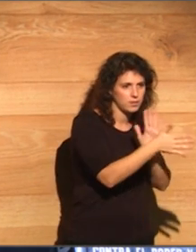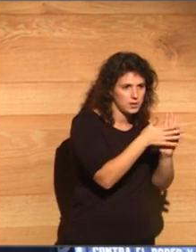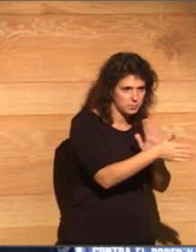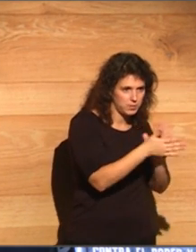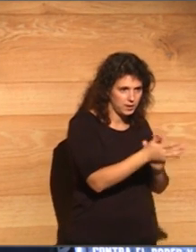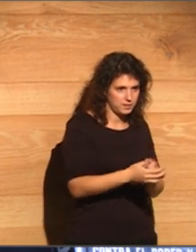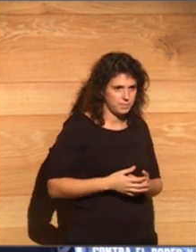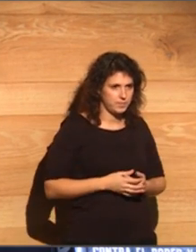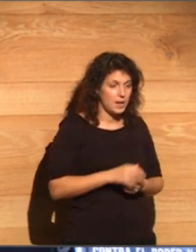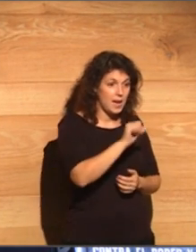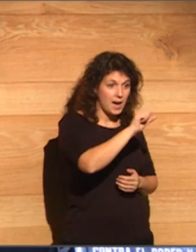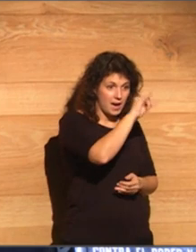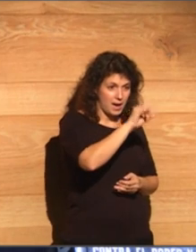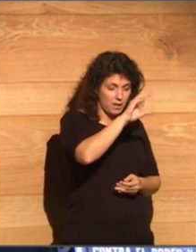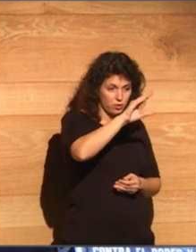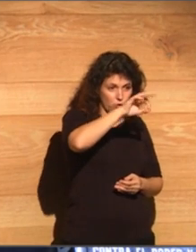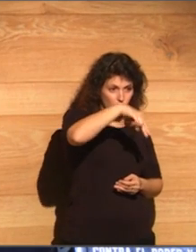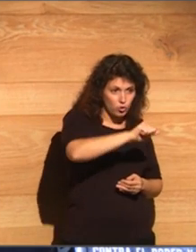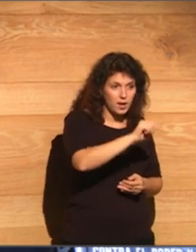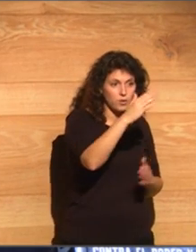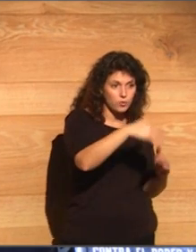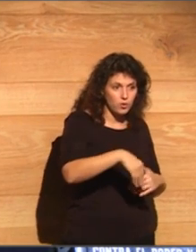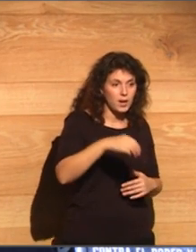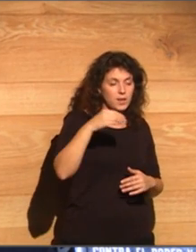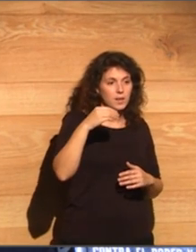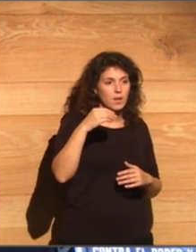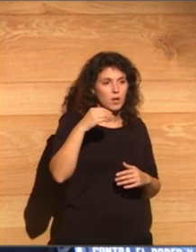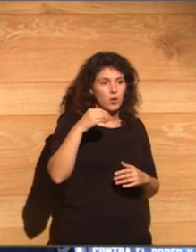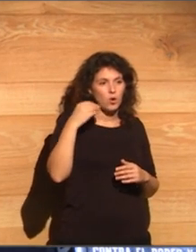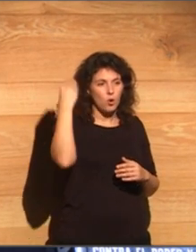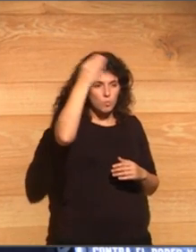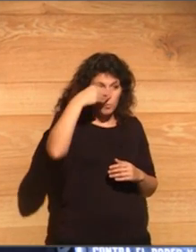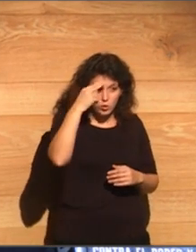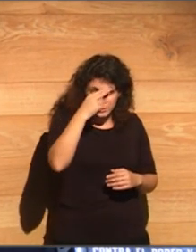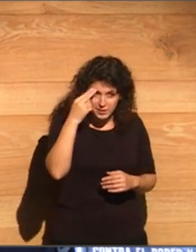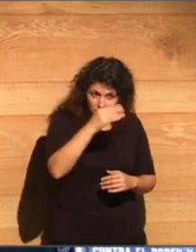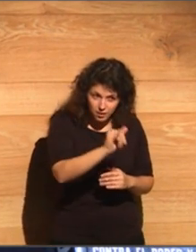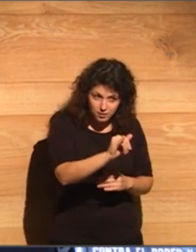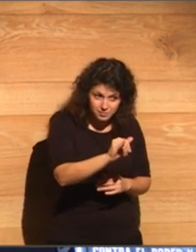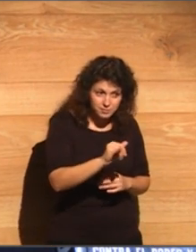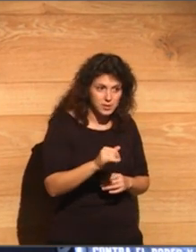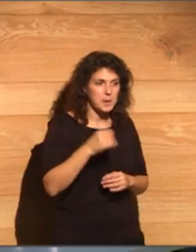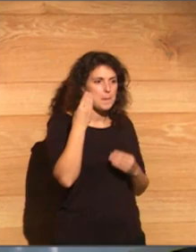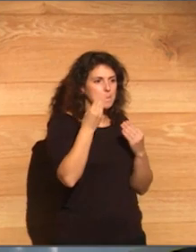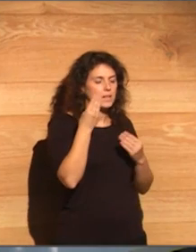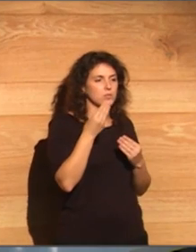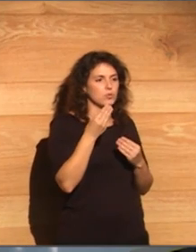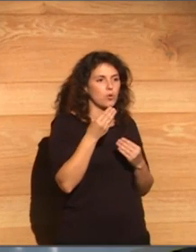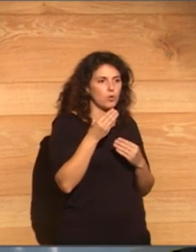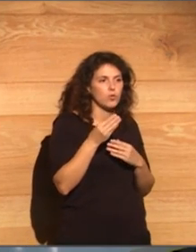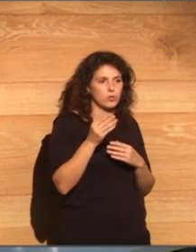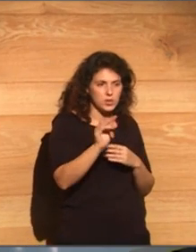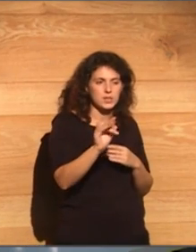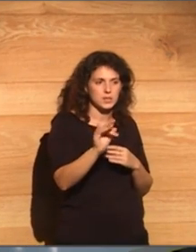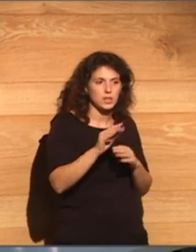está Azcona, no estaba ya en Moros y Cristianos. En Moros y Cristianos estaba, sí, fue la última con Azcona, ¿no? Creo que la última con Azcona fue la última con